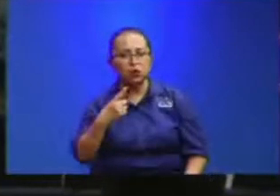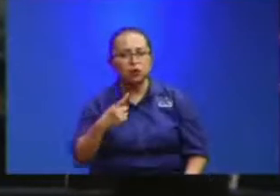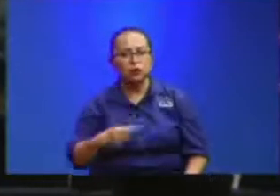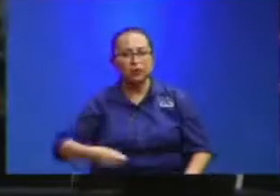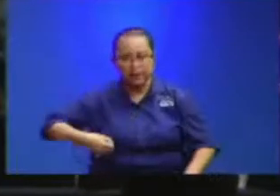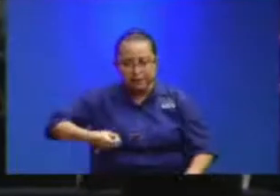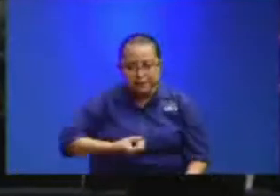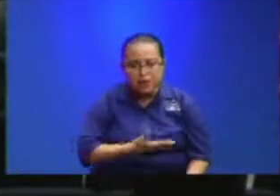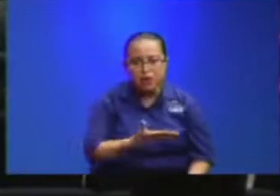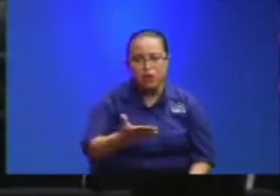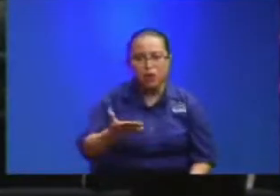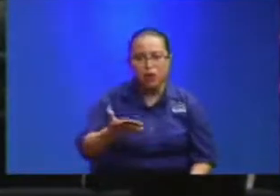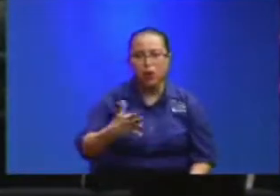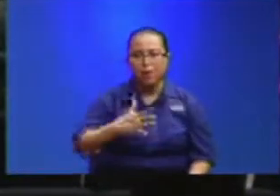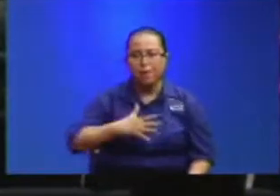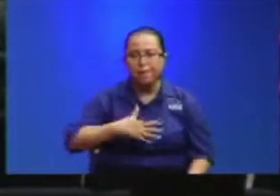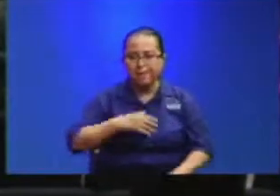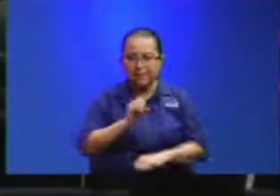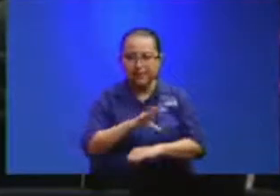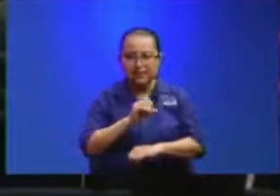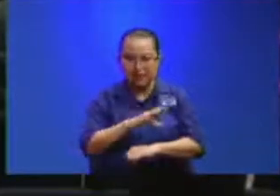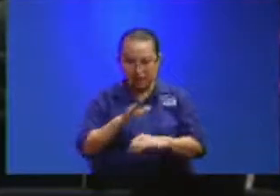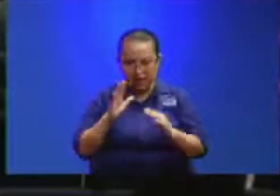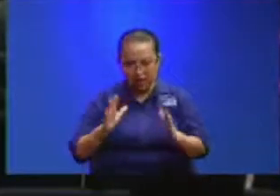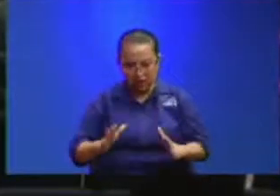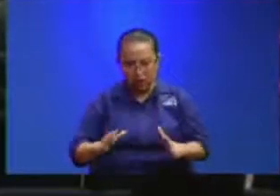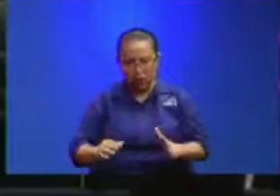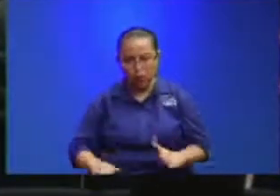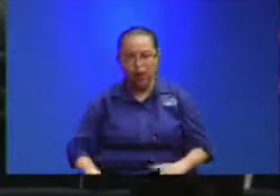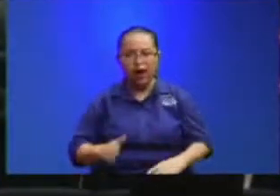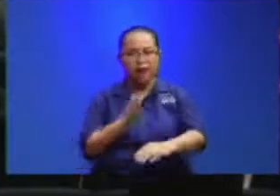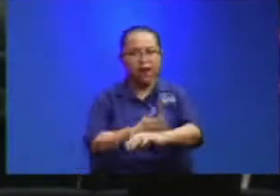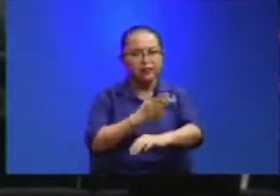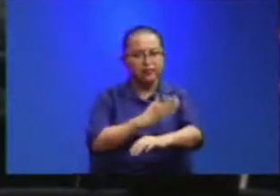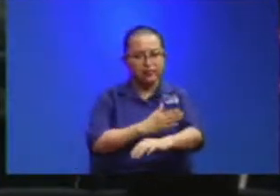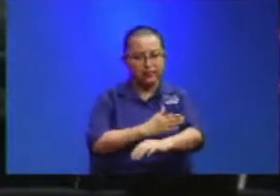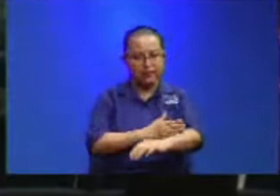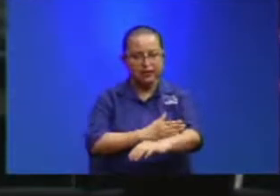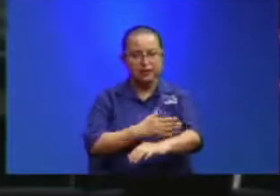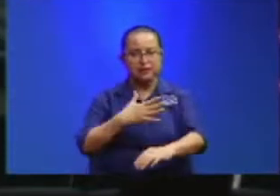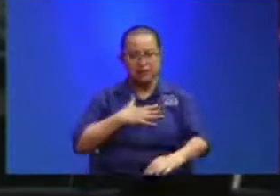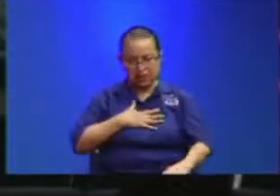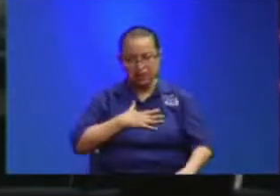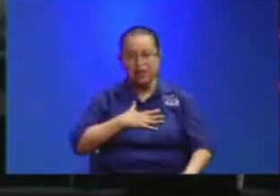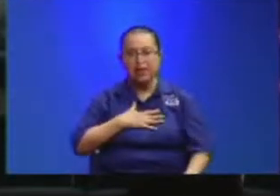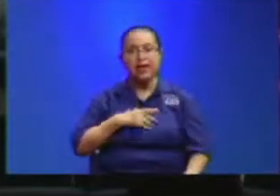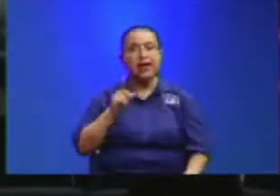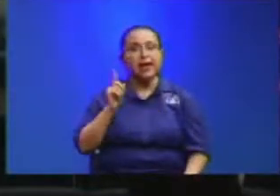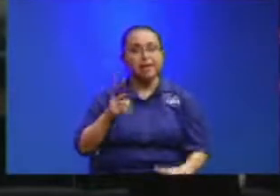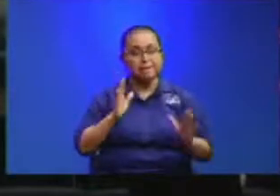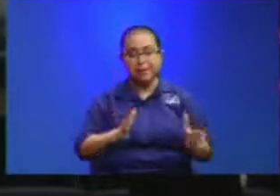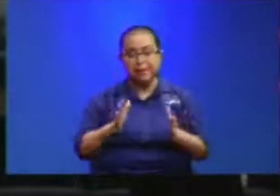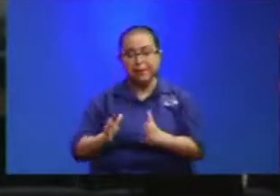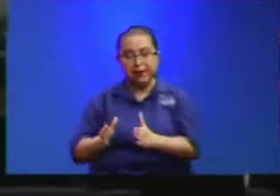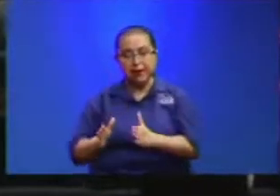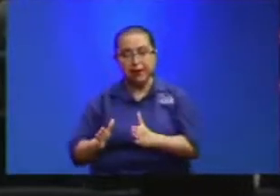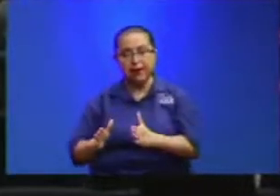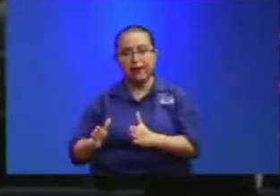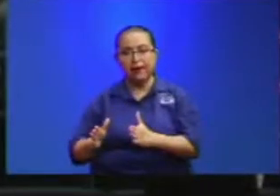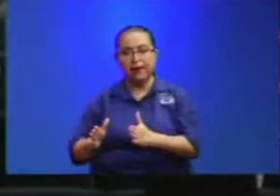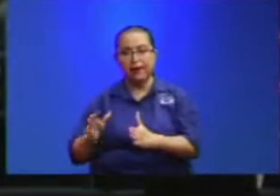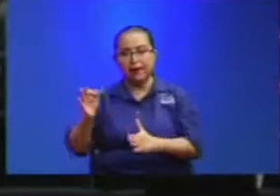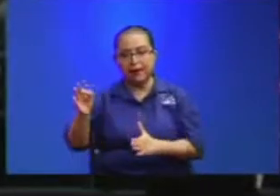yo envío mi mensajero delante de mí él preparará el camino